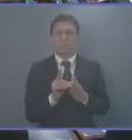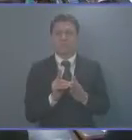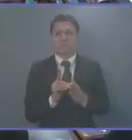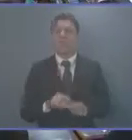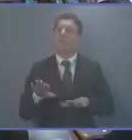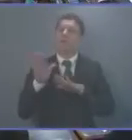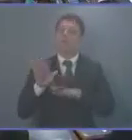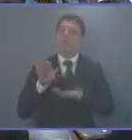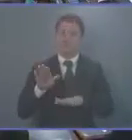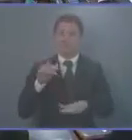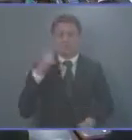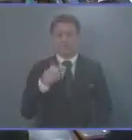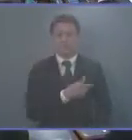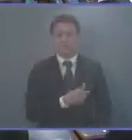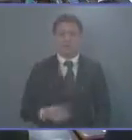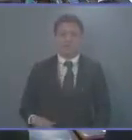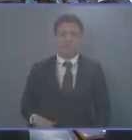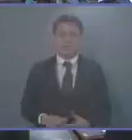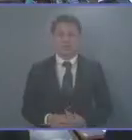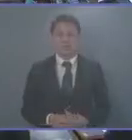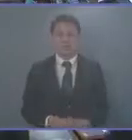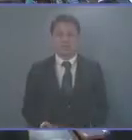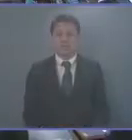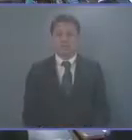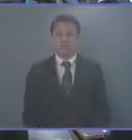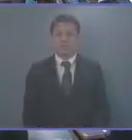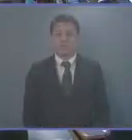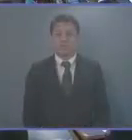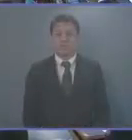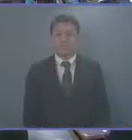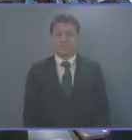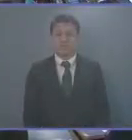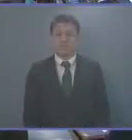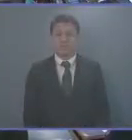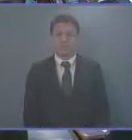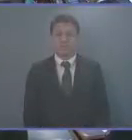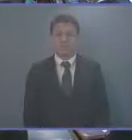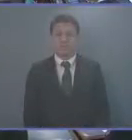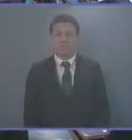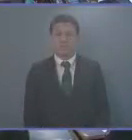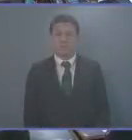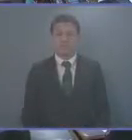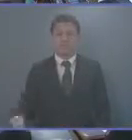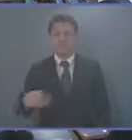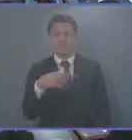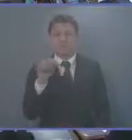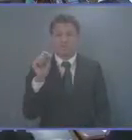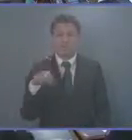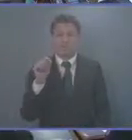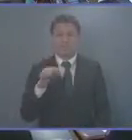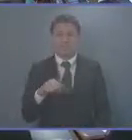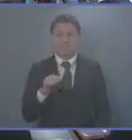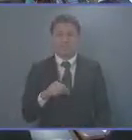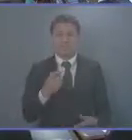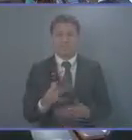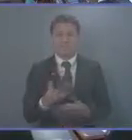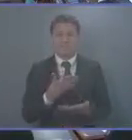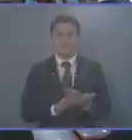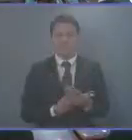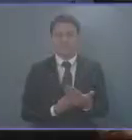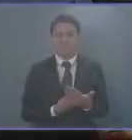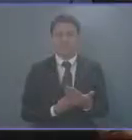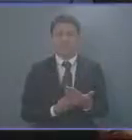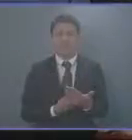Muchas gracias, presidente. En primer lugar, felicitarlo porque hoy está cumpliendo años. Así es que